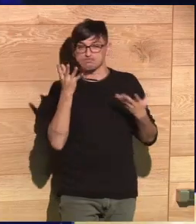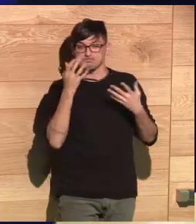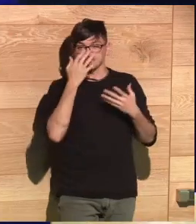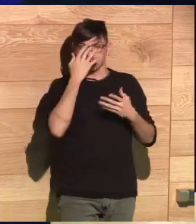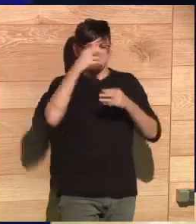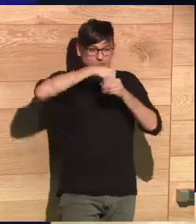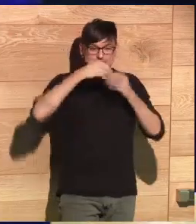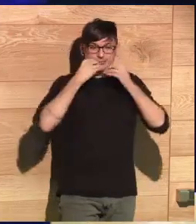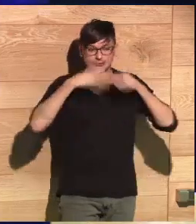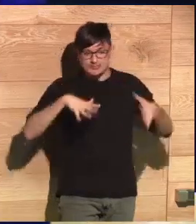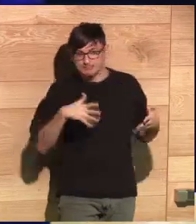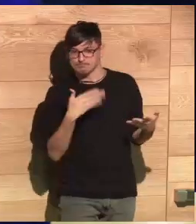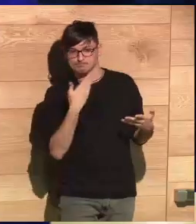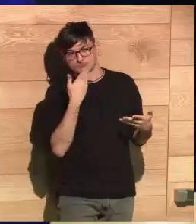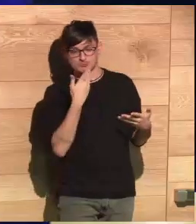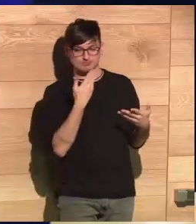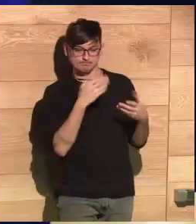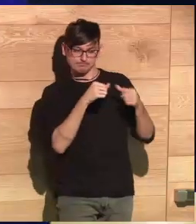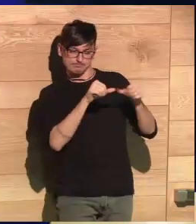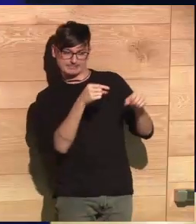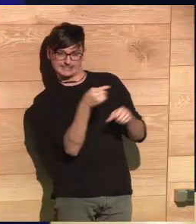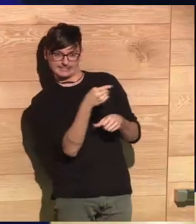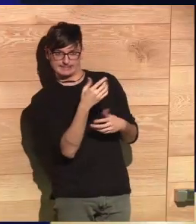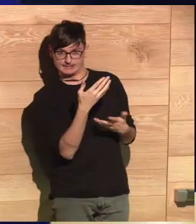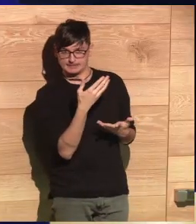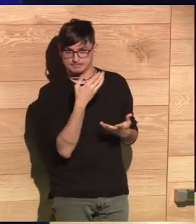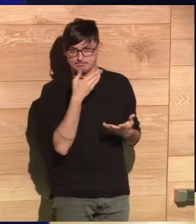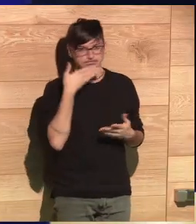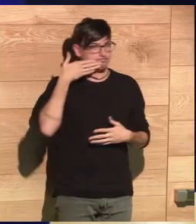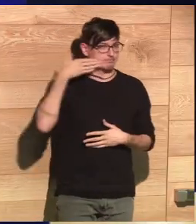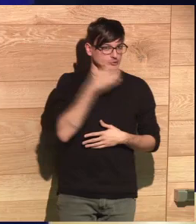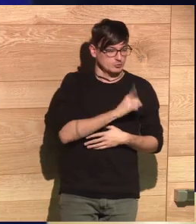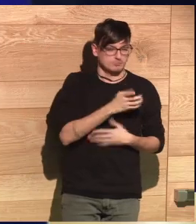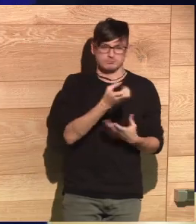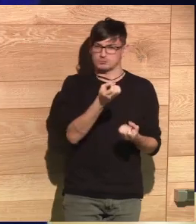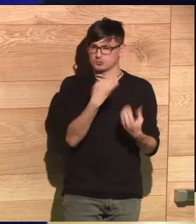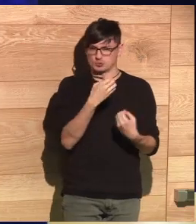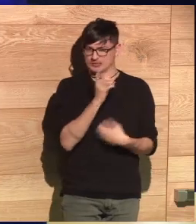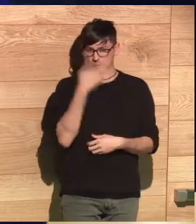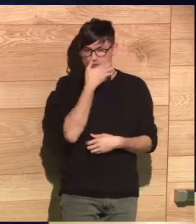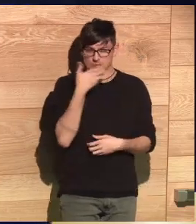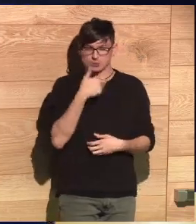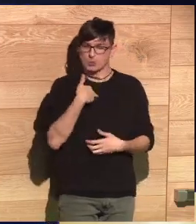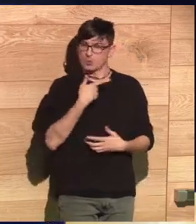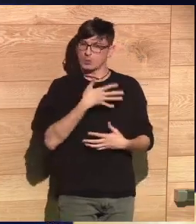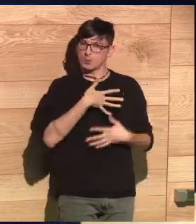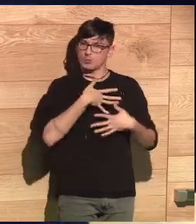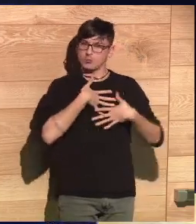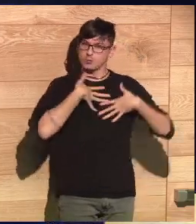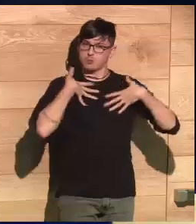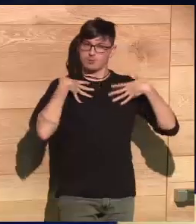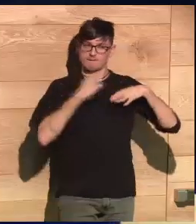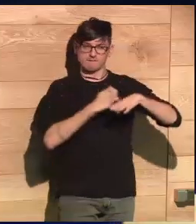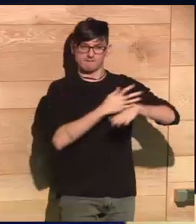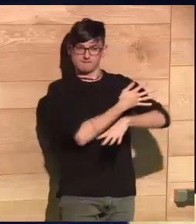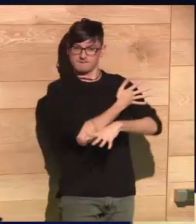como se merecían. No me cuentes cuentos, de verdad que me produce una emoción enorme poder compartir hoy